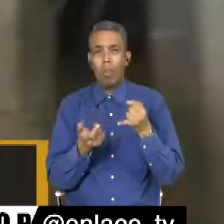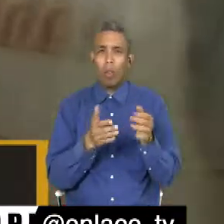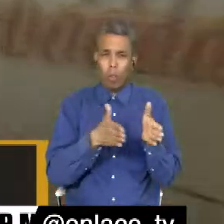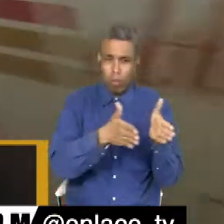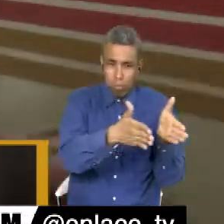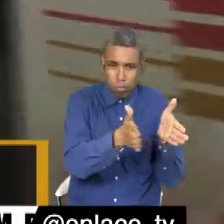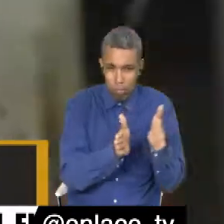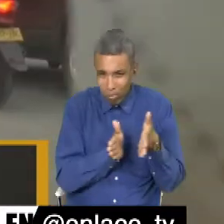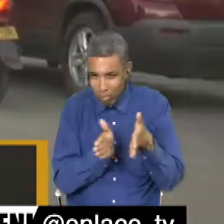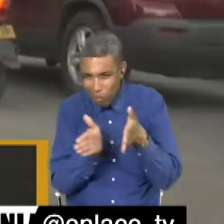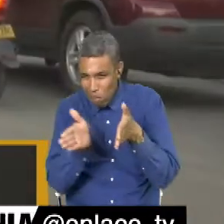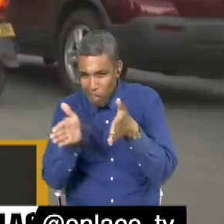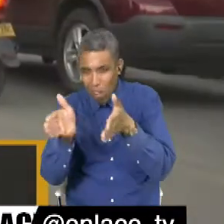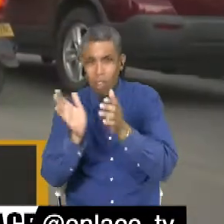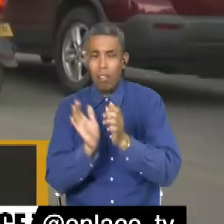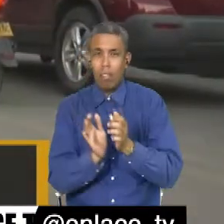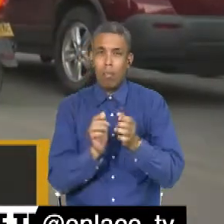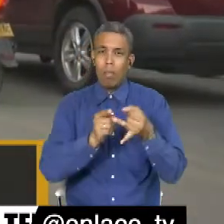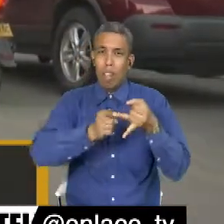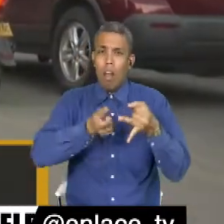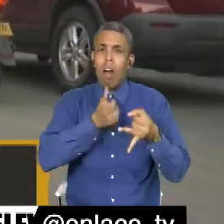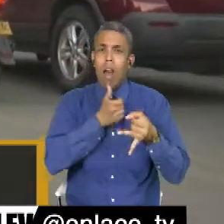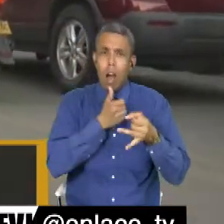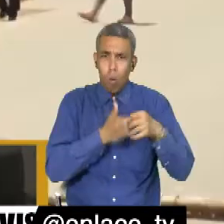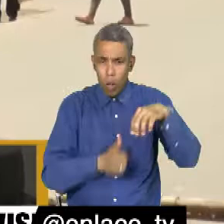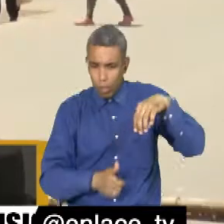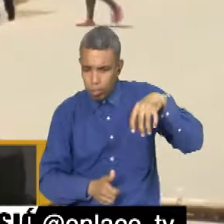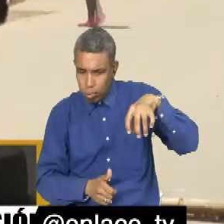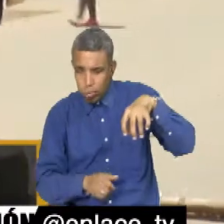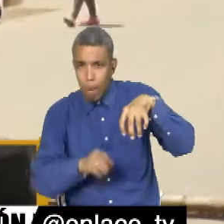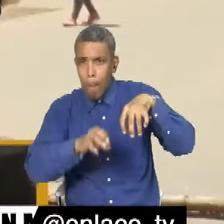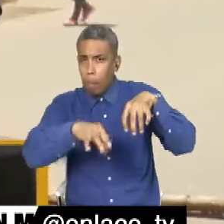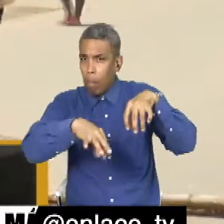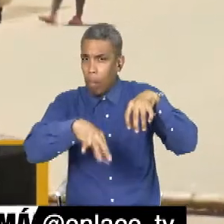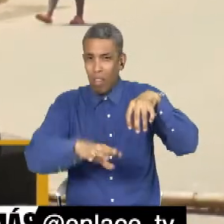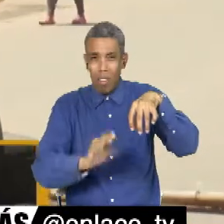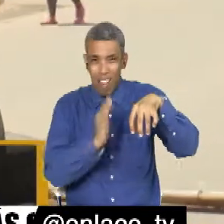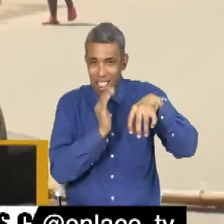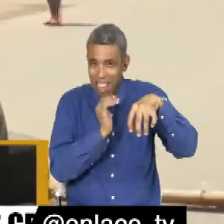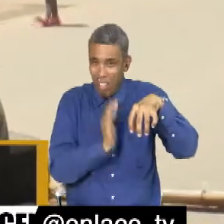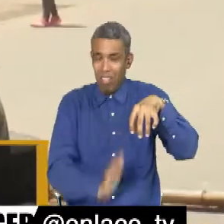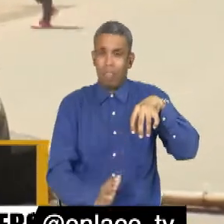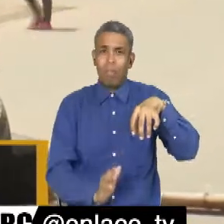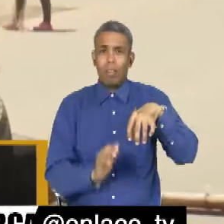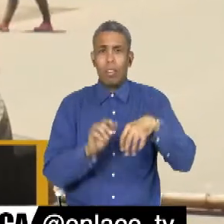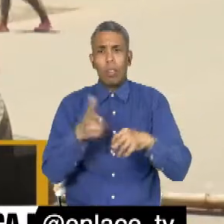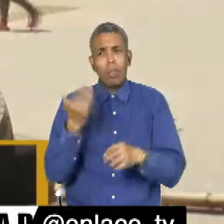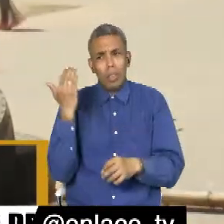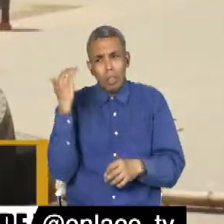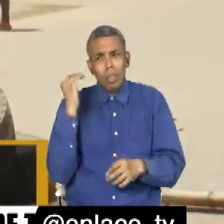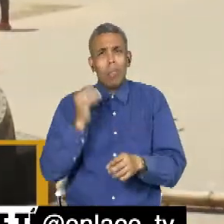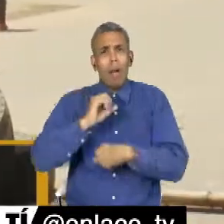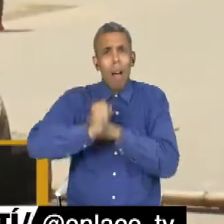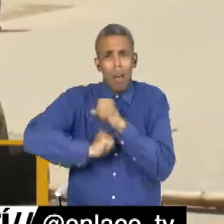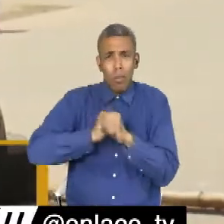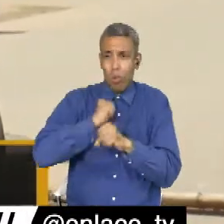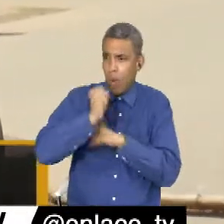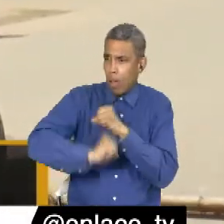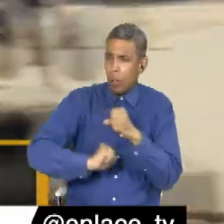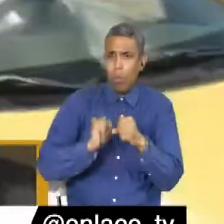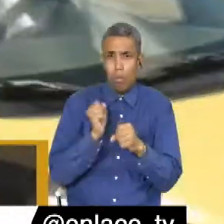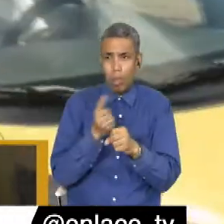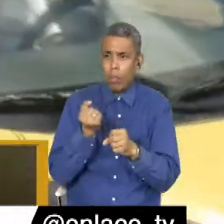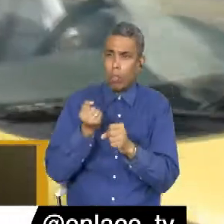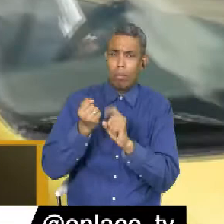Estado pues se beneficia de esta tierra por más de 90 años, pero no tienen inversión social. Estamos, el próximo